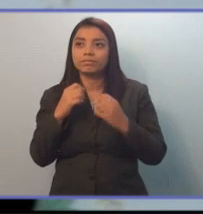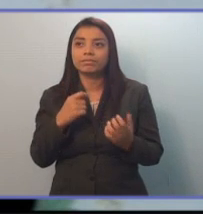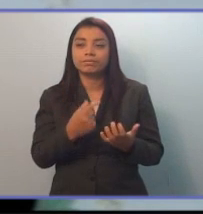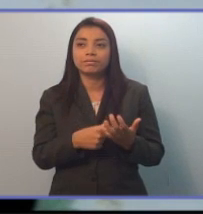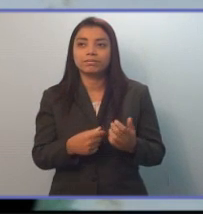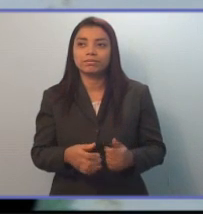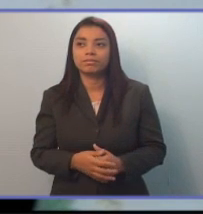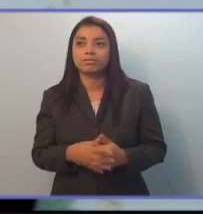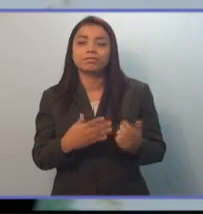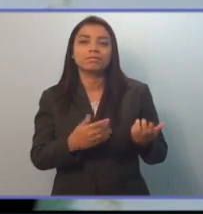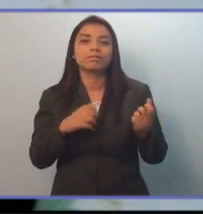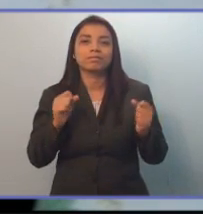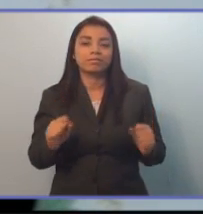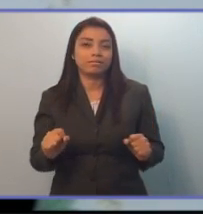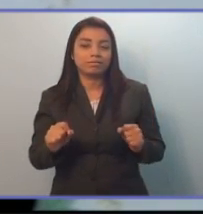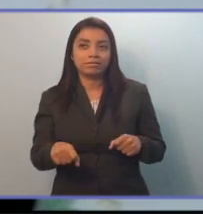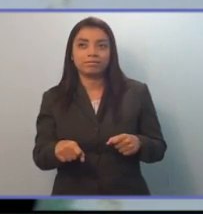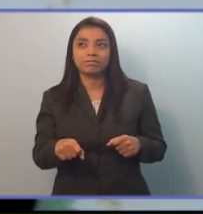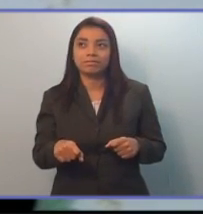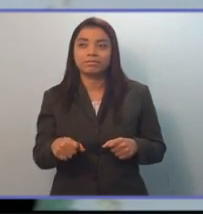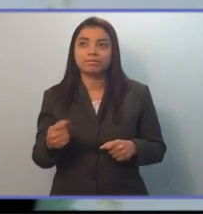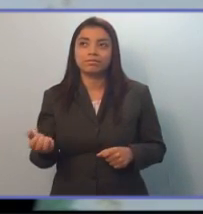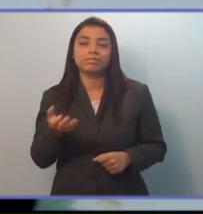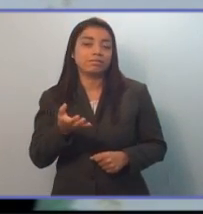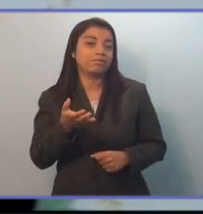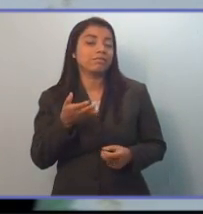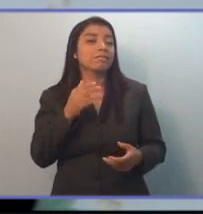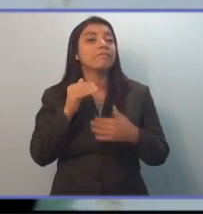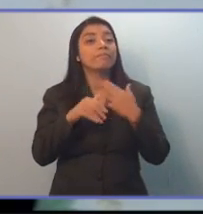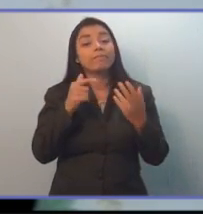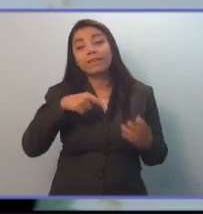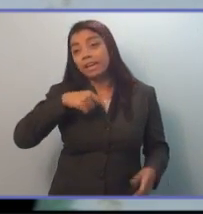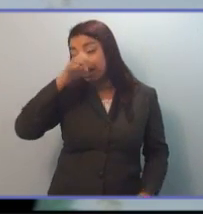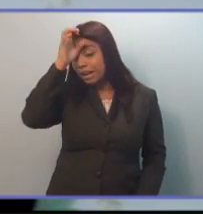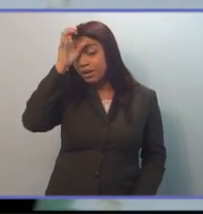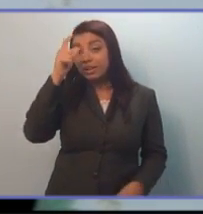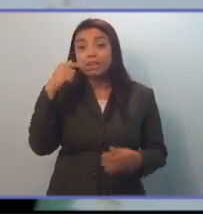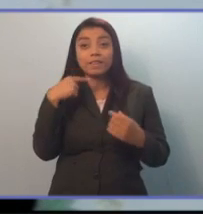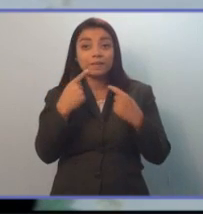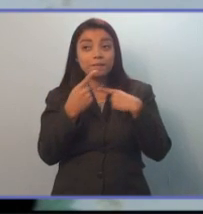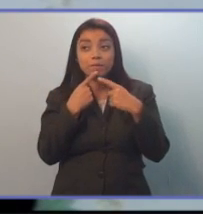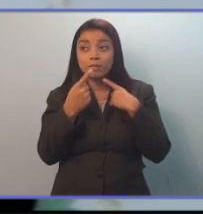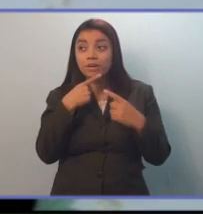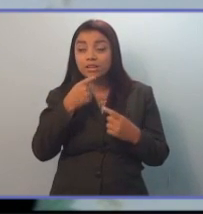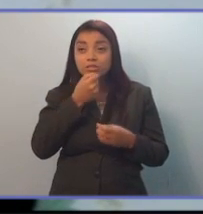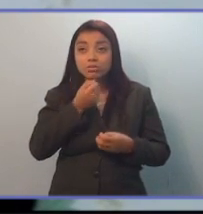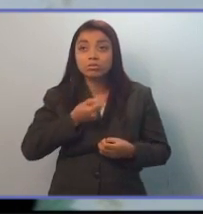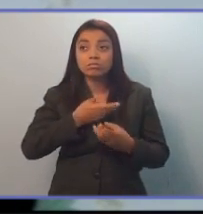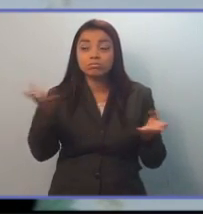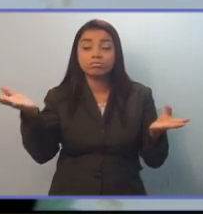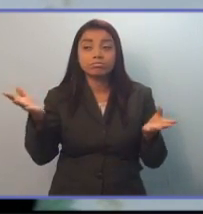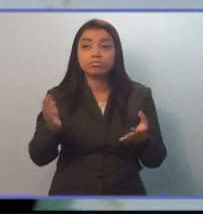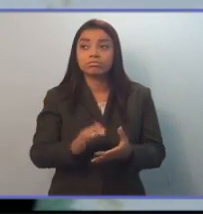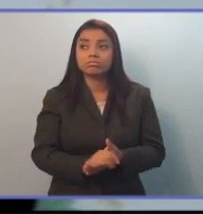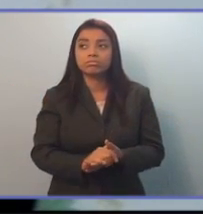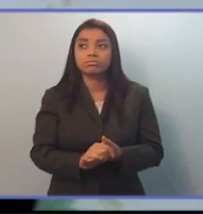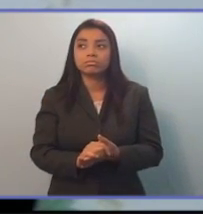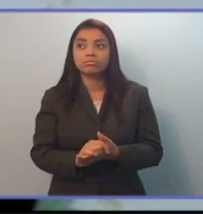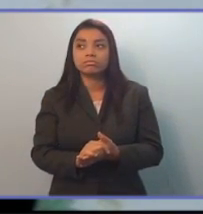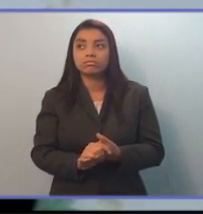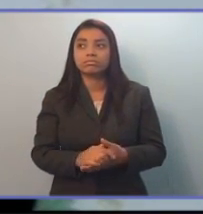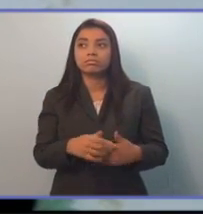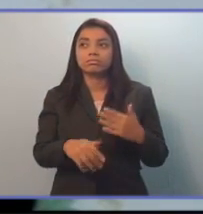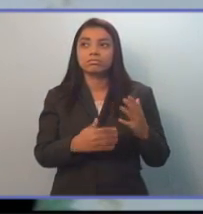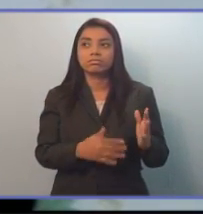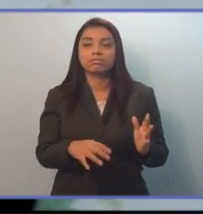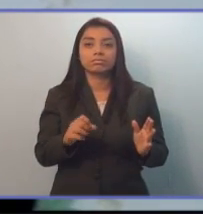que como magistrado no cometería el error de divulgar información que todavía no hay una resolución